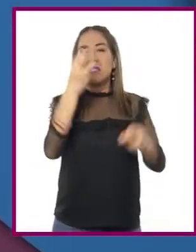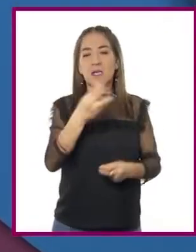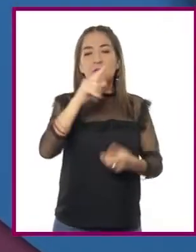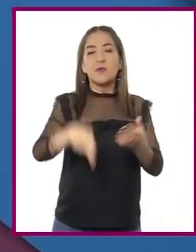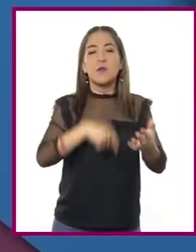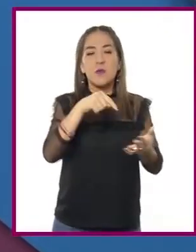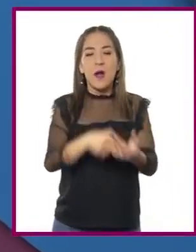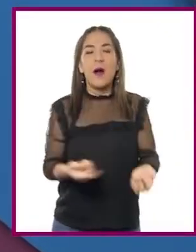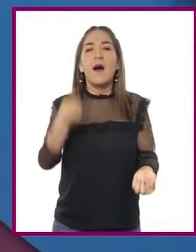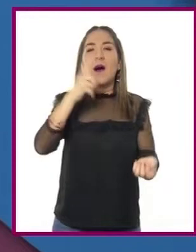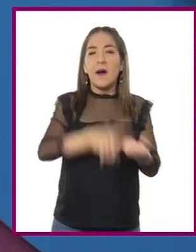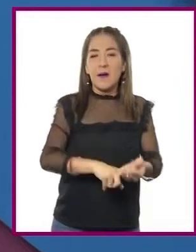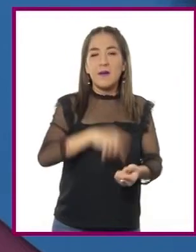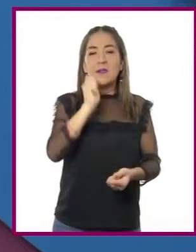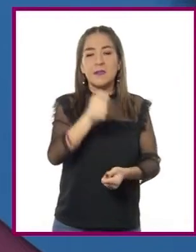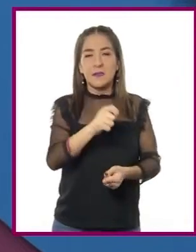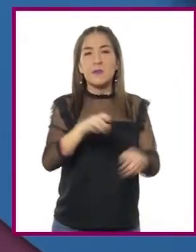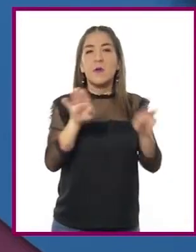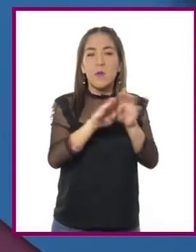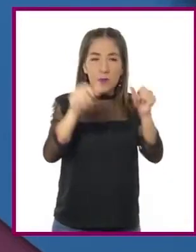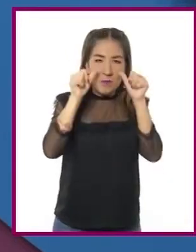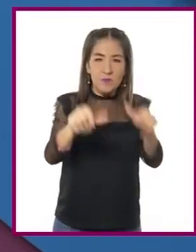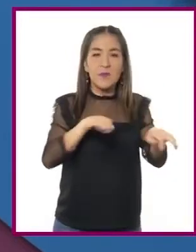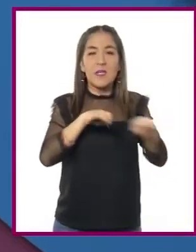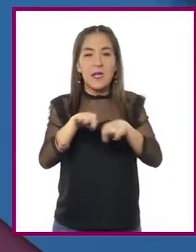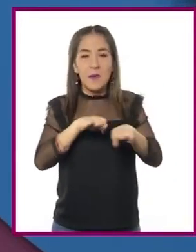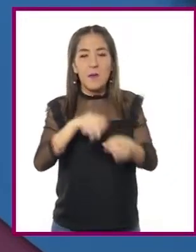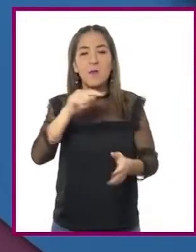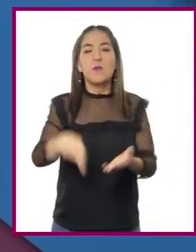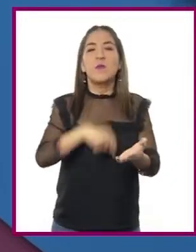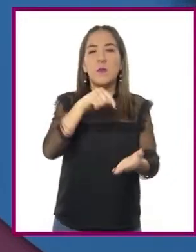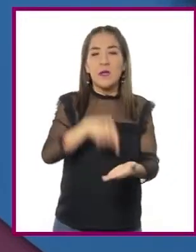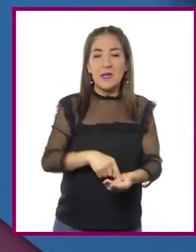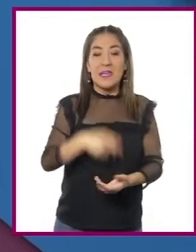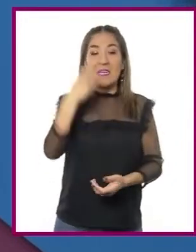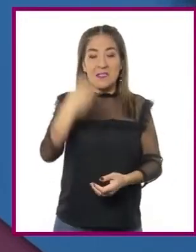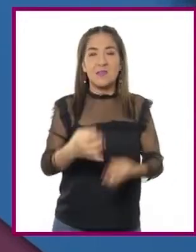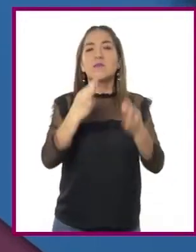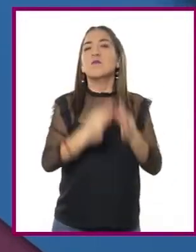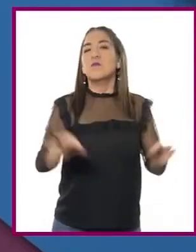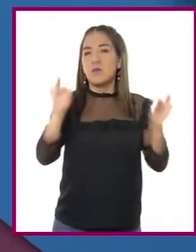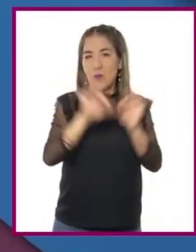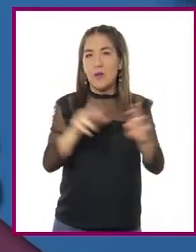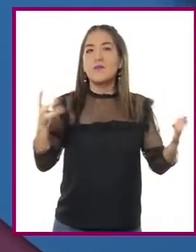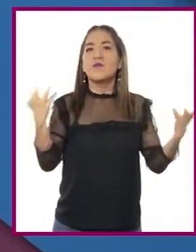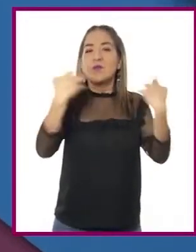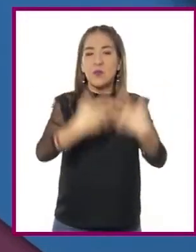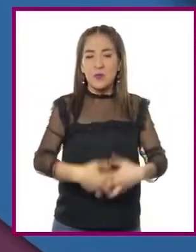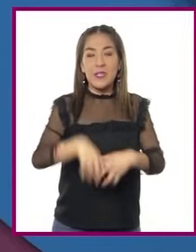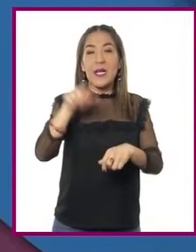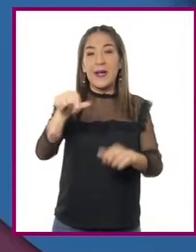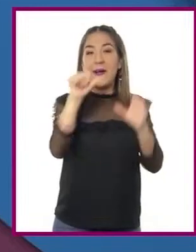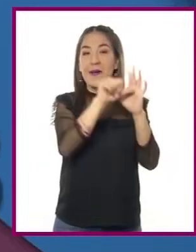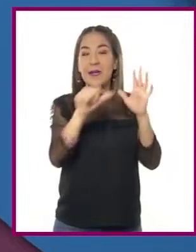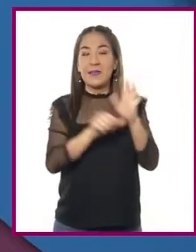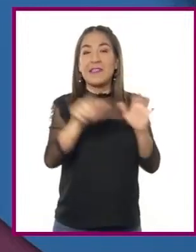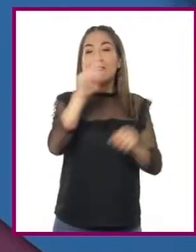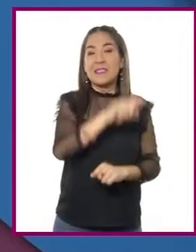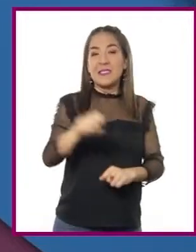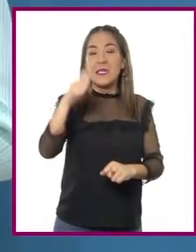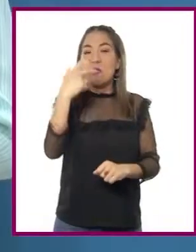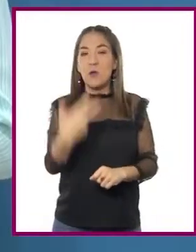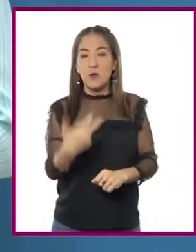donde se encuentran las y los servidores públicos. Es tan relevante su función que en el artículo 108 de